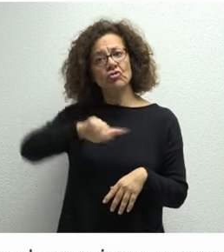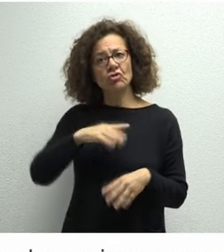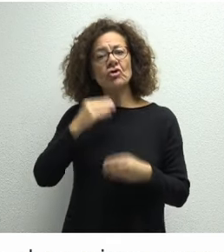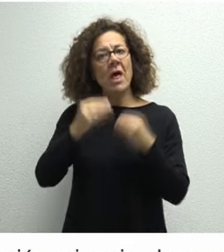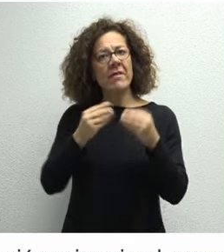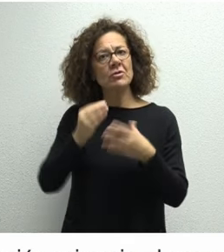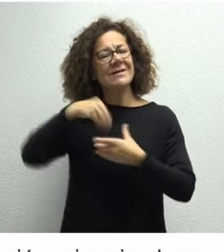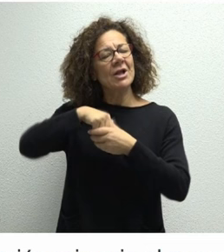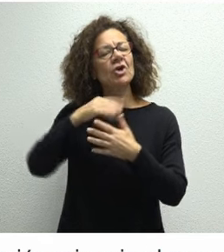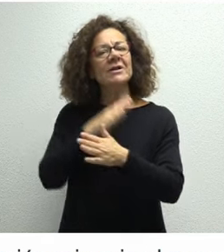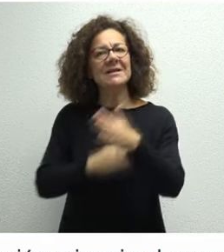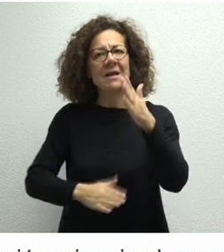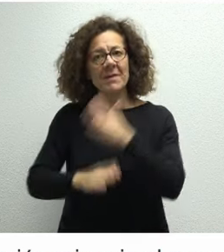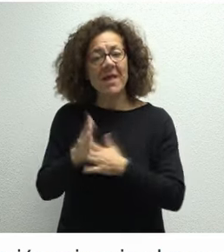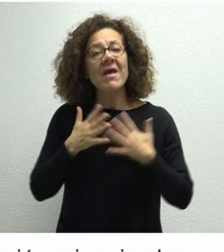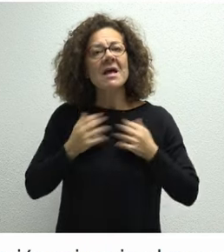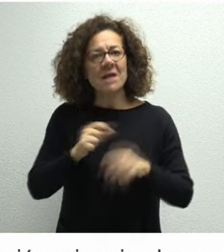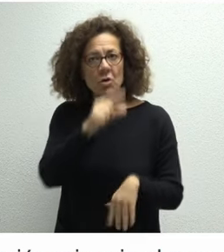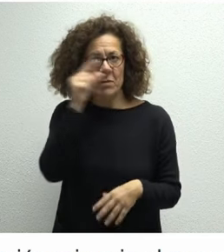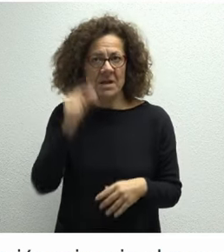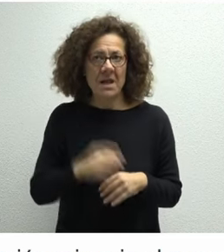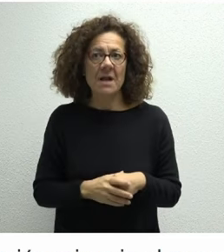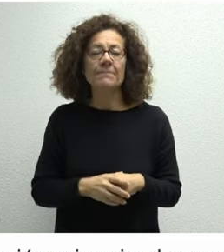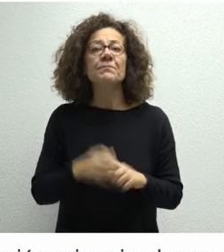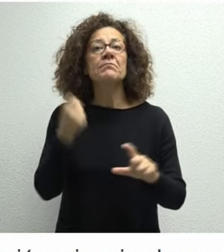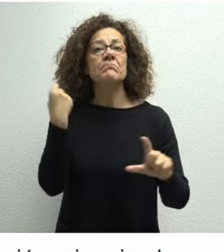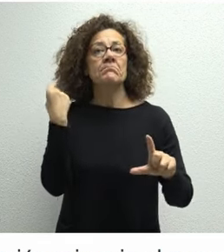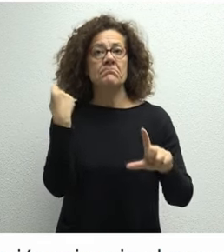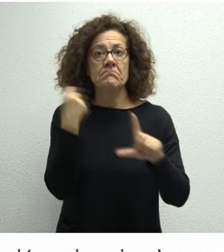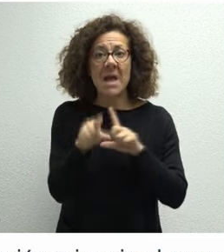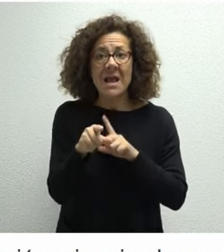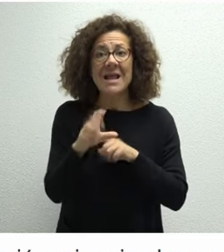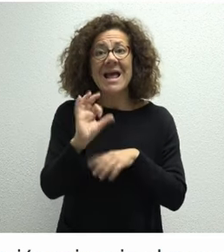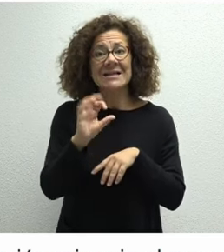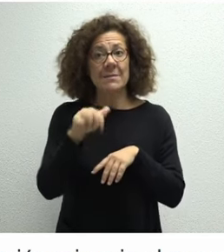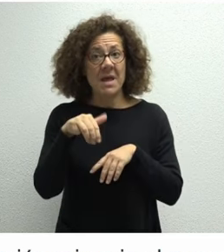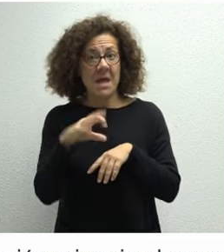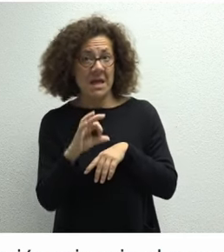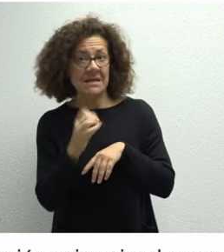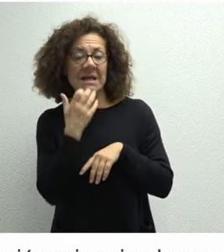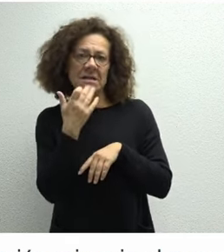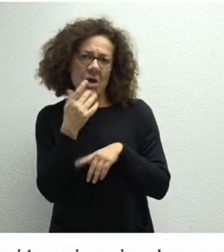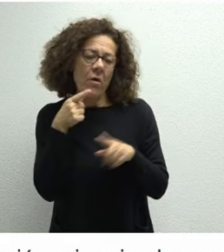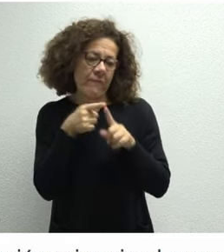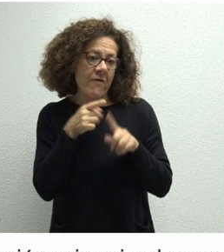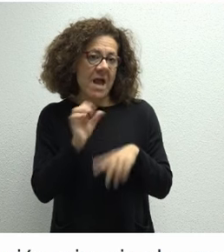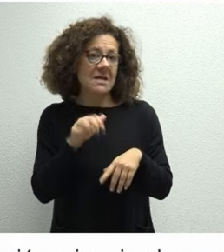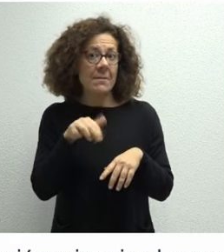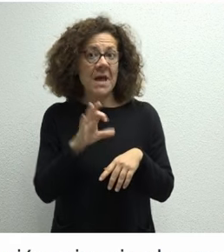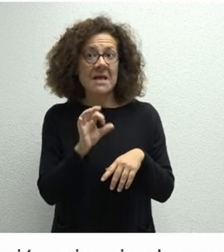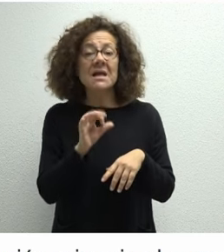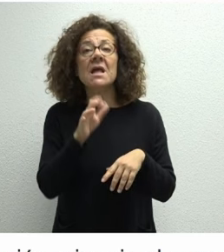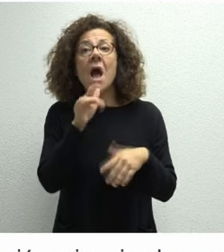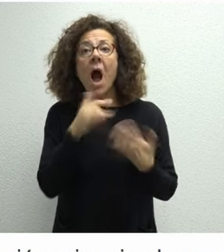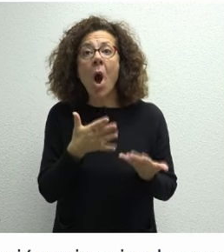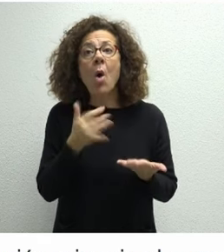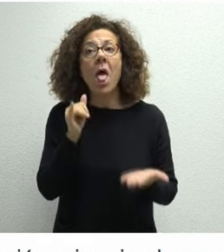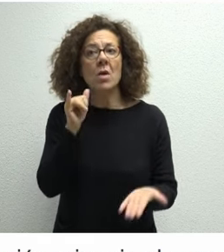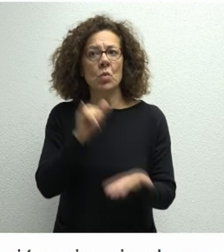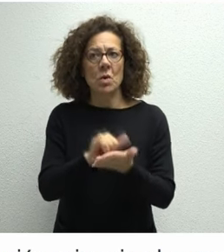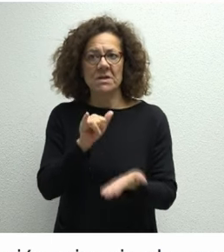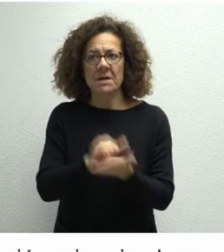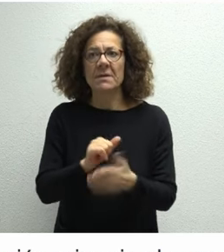discapacidad y Salud Mental no email SMS cuando eran los SMS y ahora